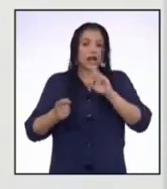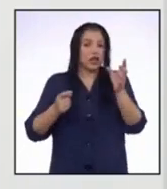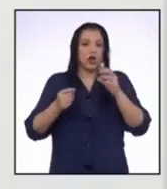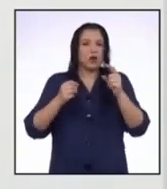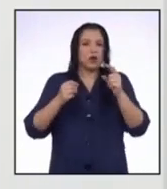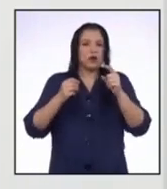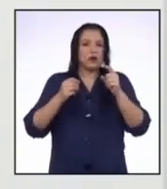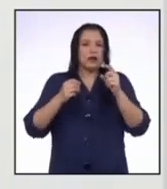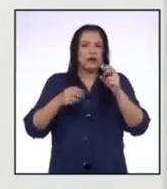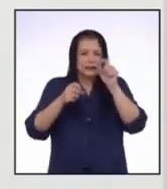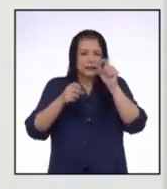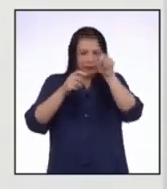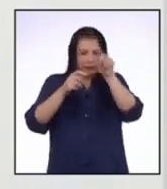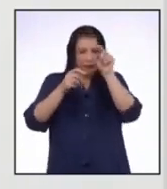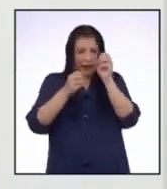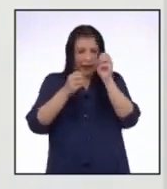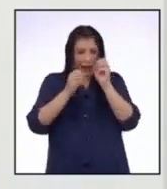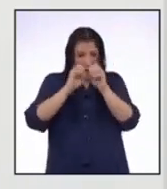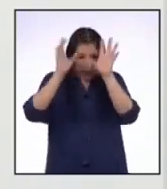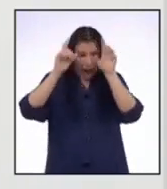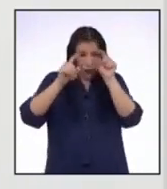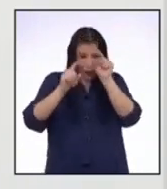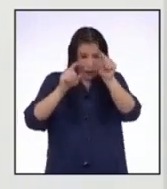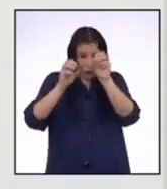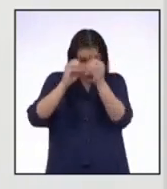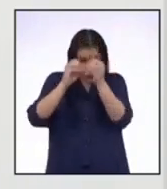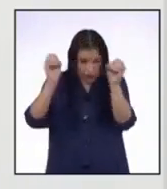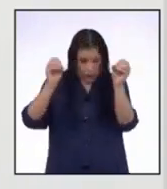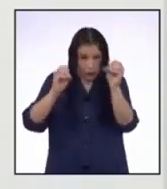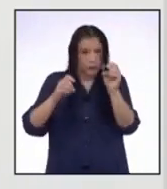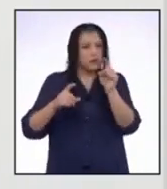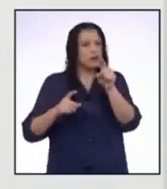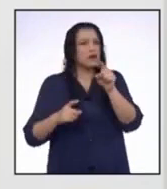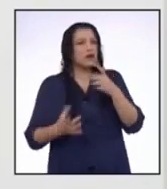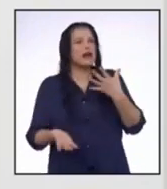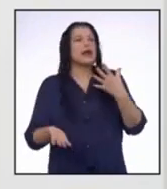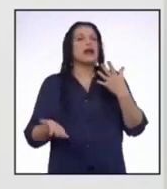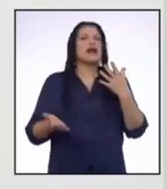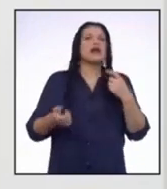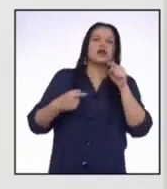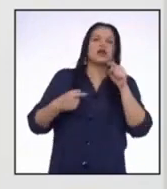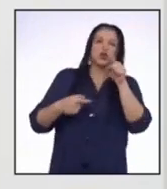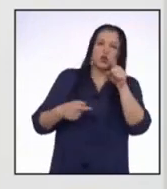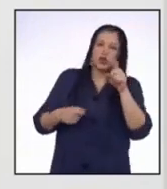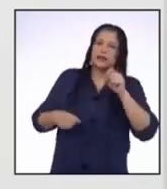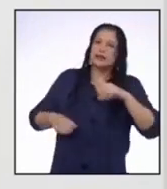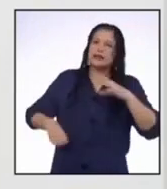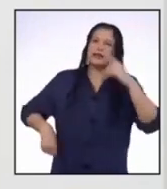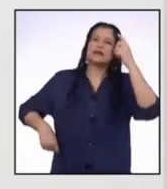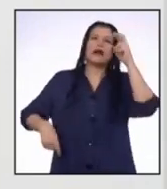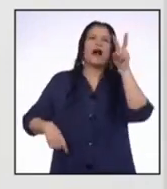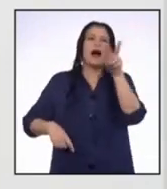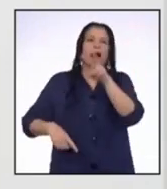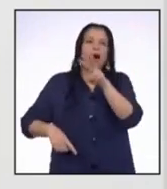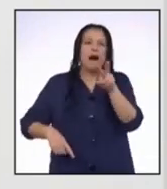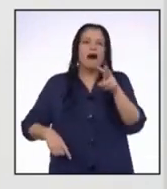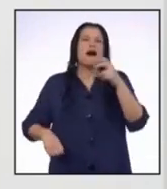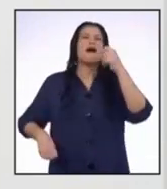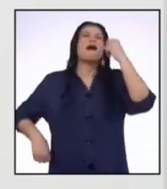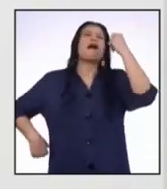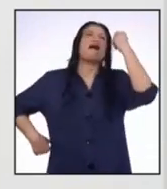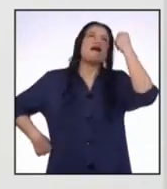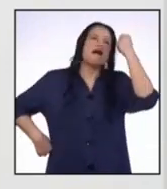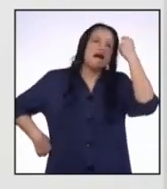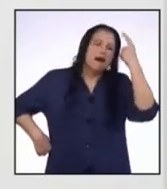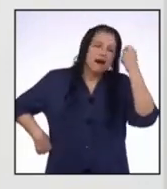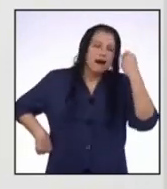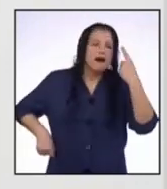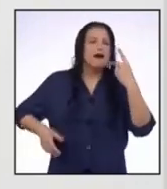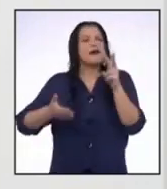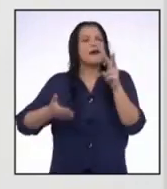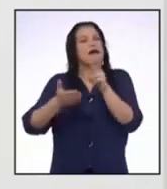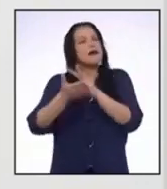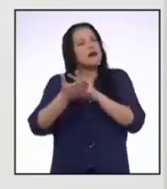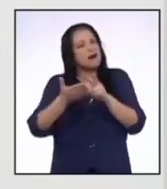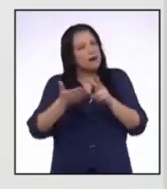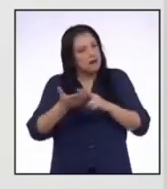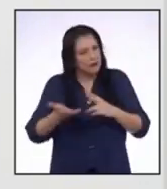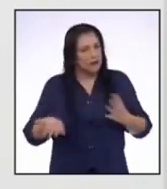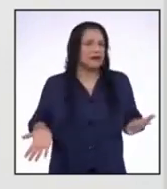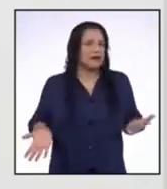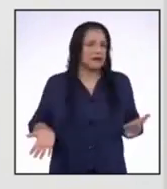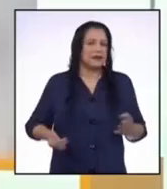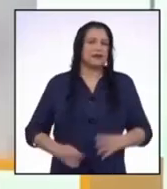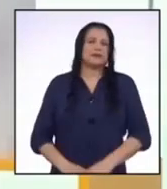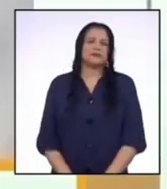aparece textualmente en el texto, sino que se debe de inferir mediante la comprensión del contenido